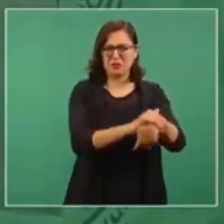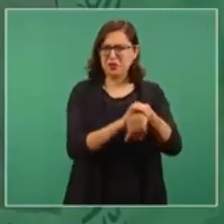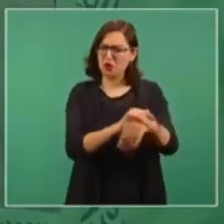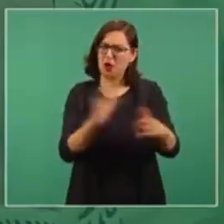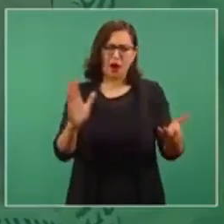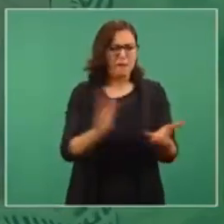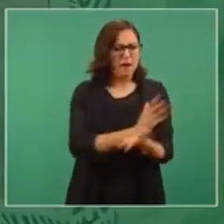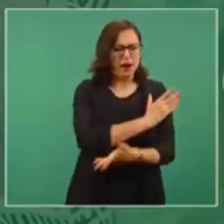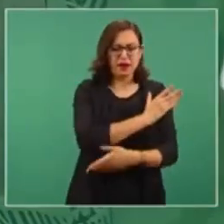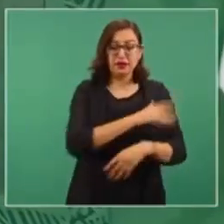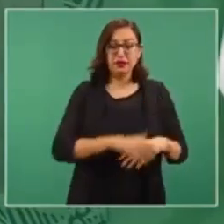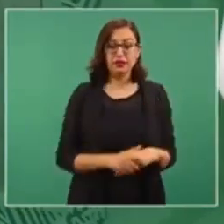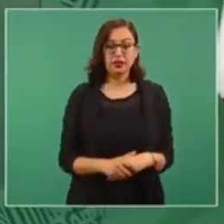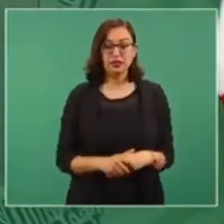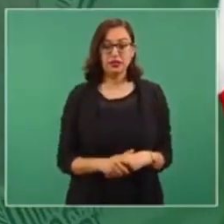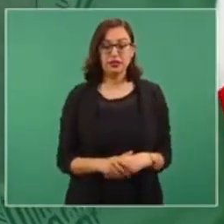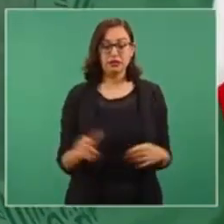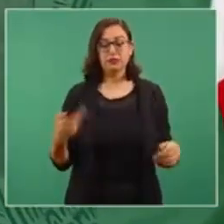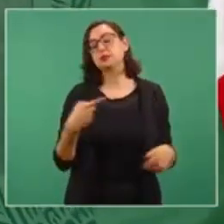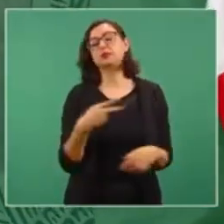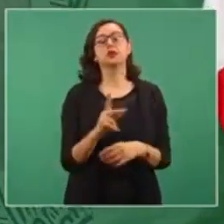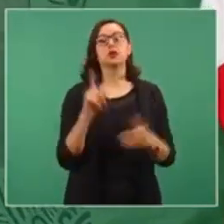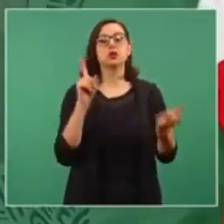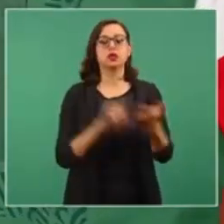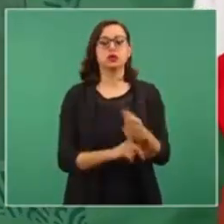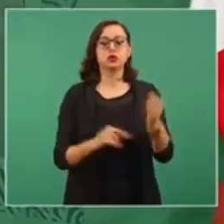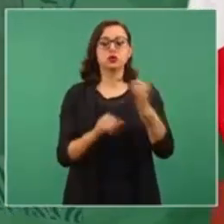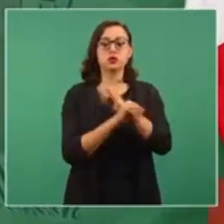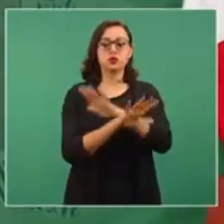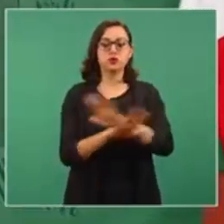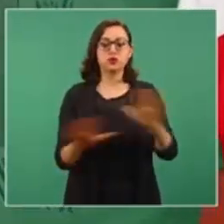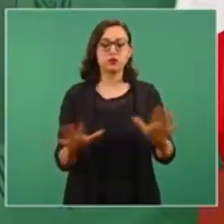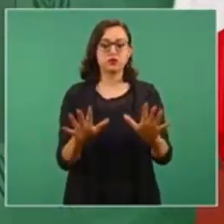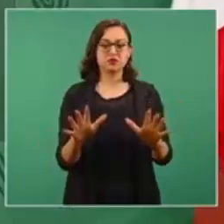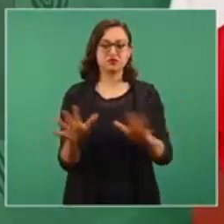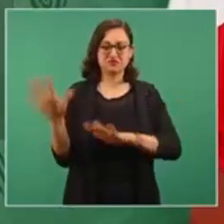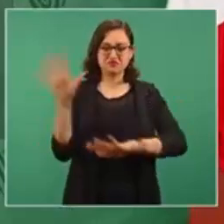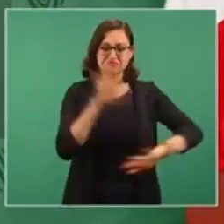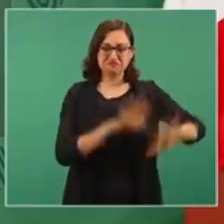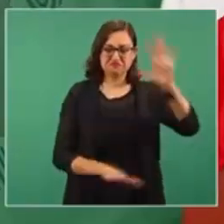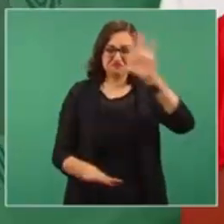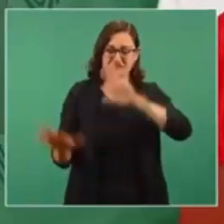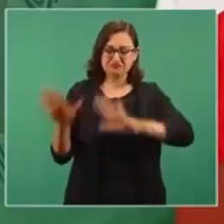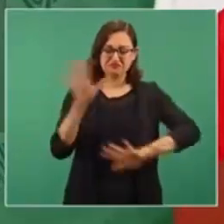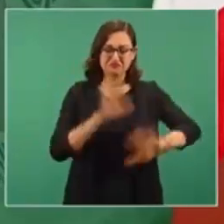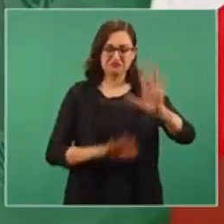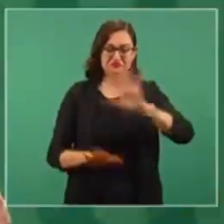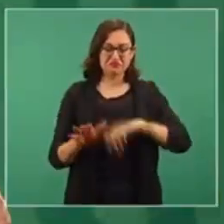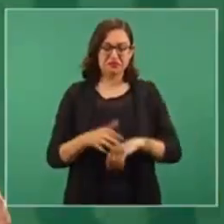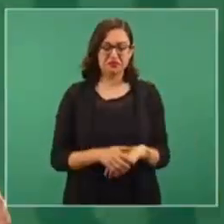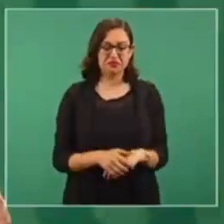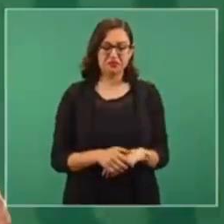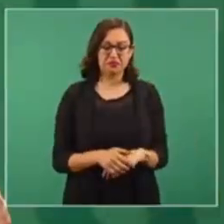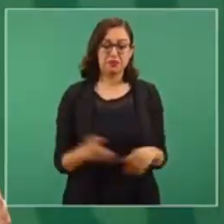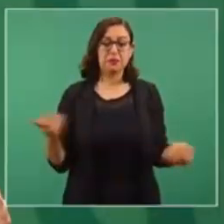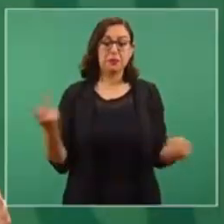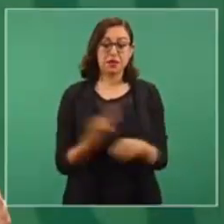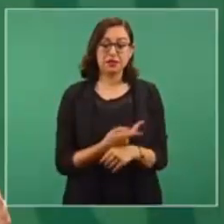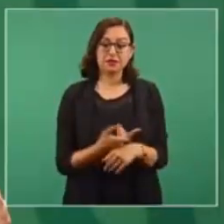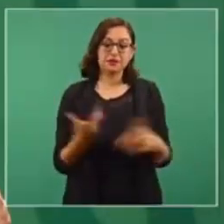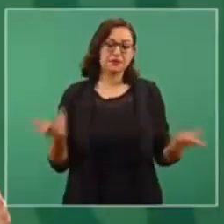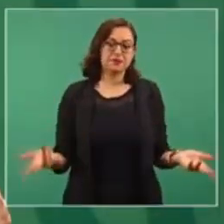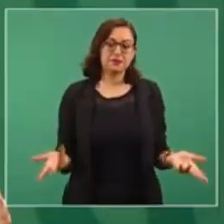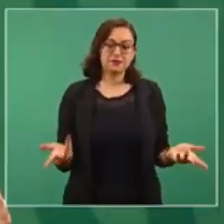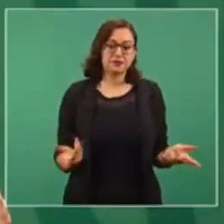El asunto es el sesgo de la información y ni siquiera es el corresponsal, es la